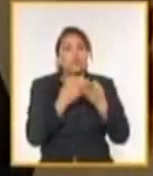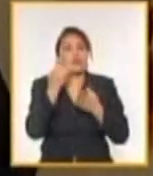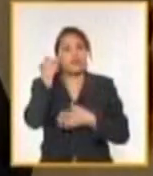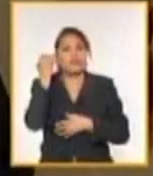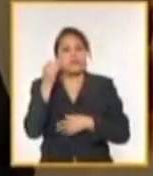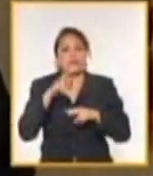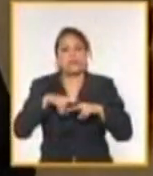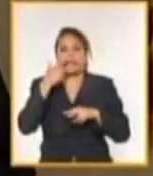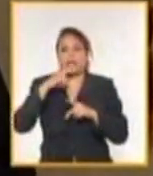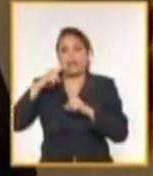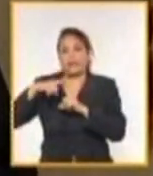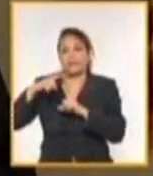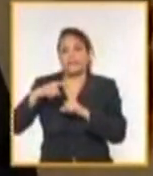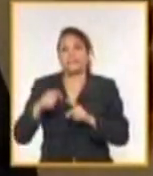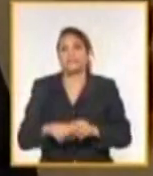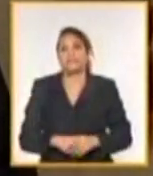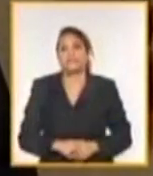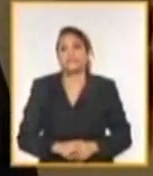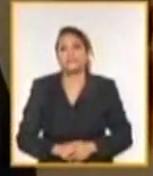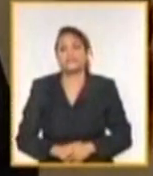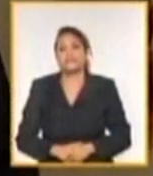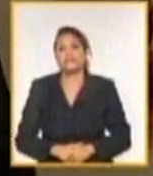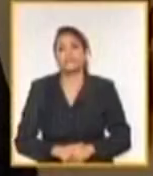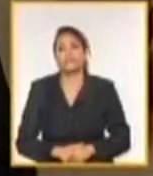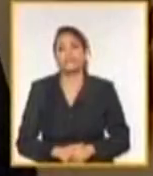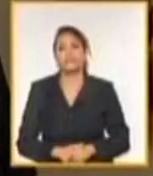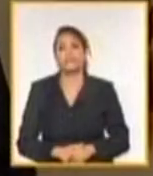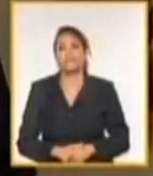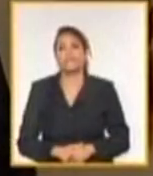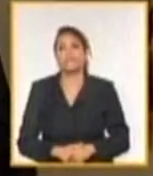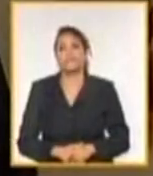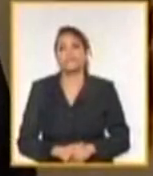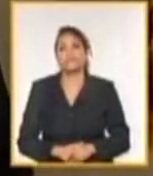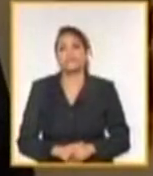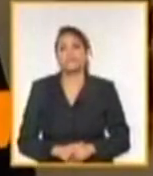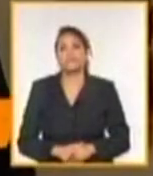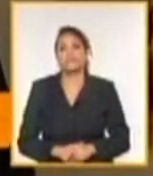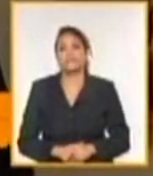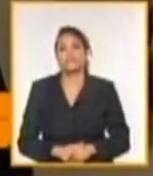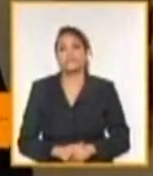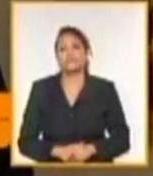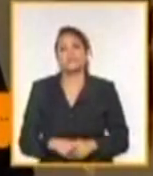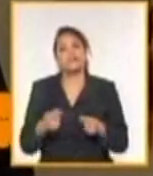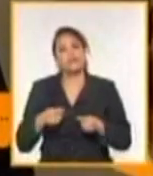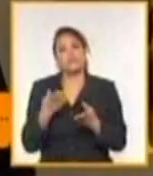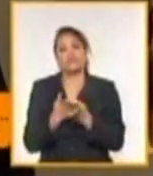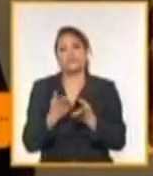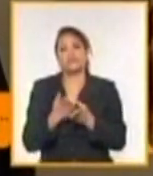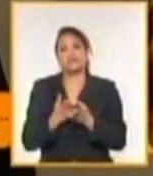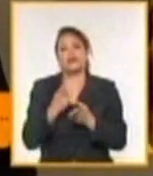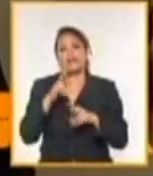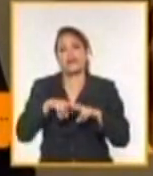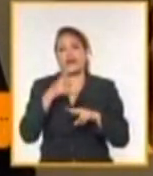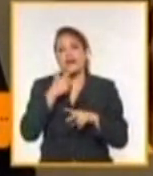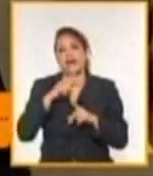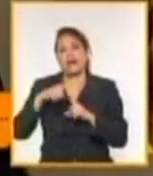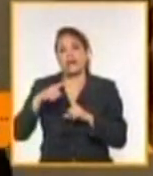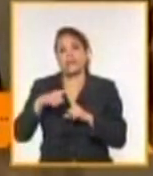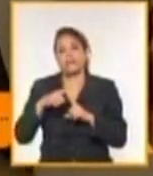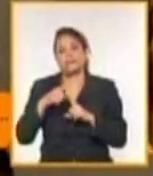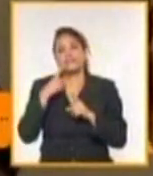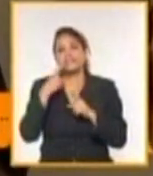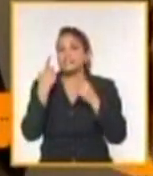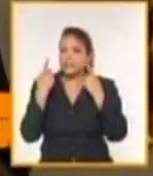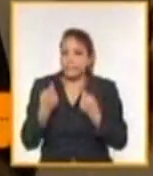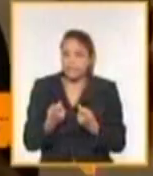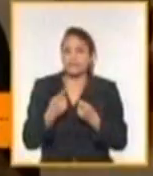Armando Jara. Creo que lo último que me queda por decir es: estudiemos a Jara, necesitamos a Jara.